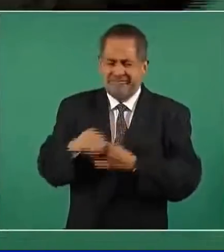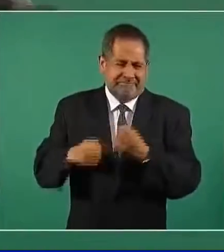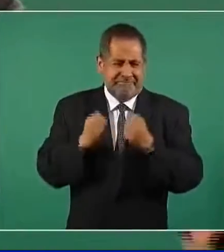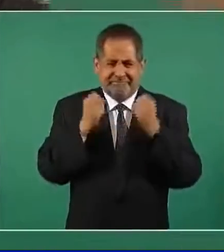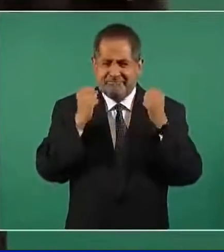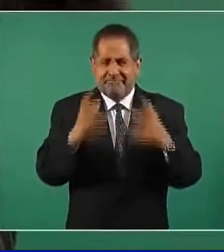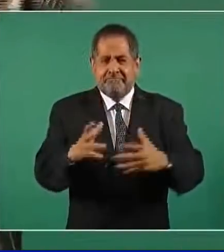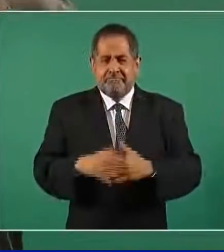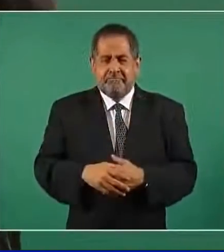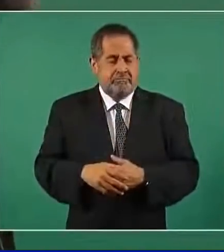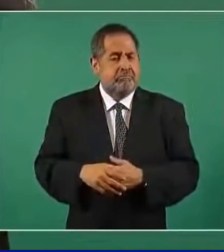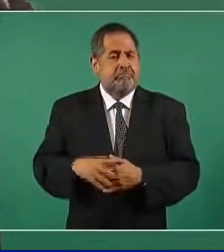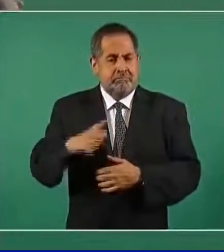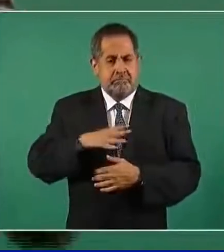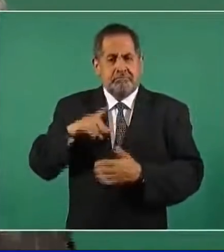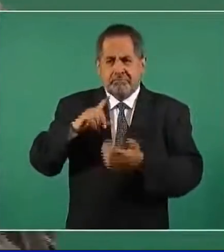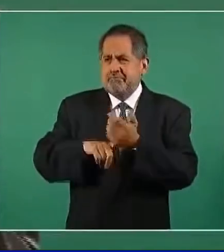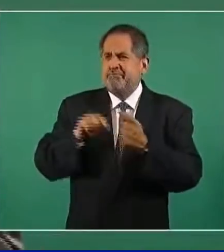lo que se revise.